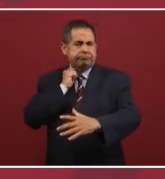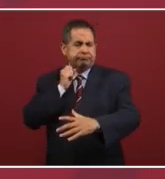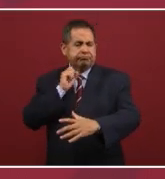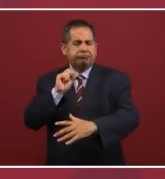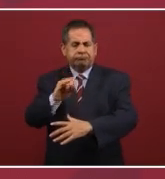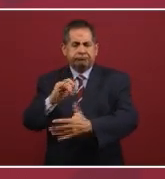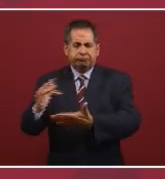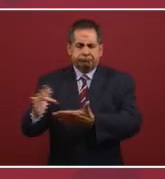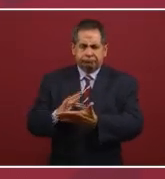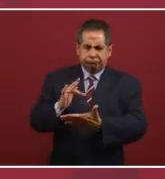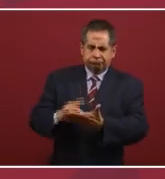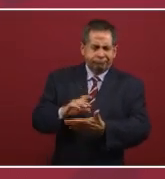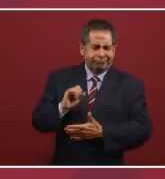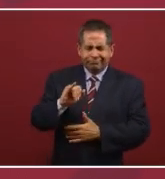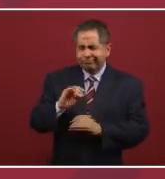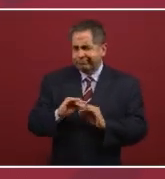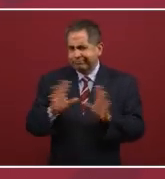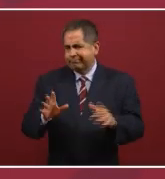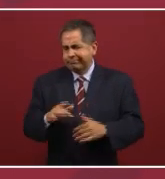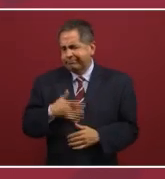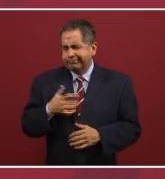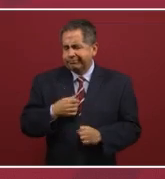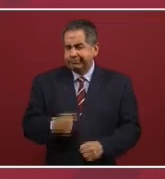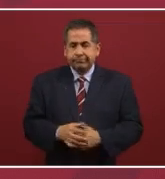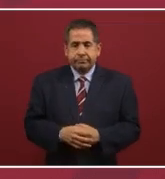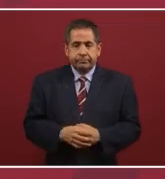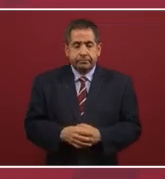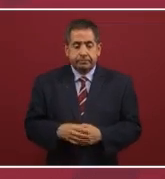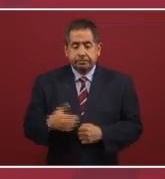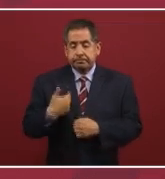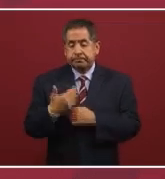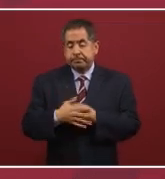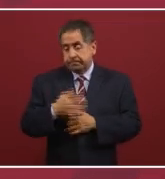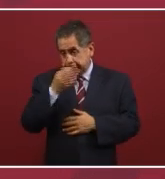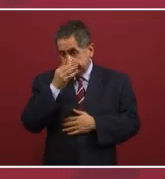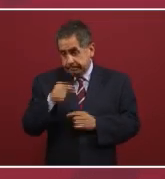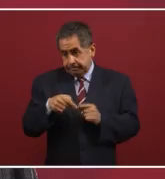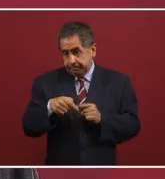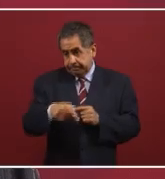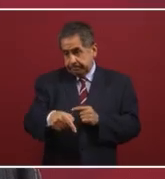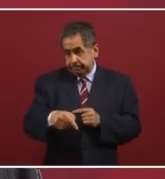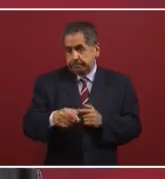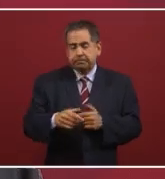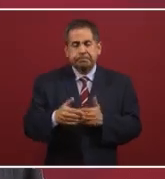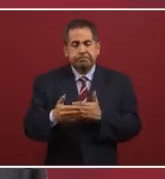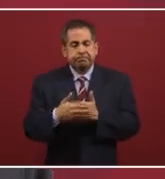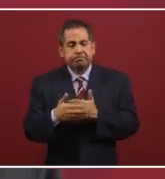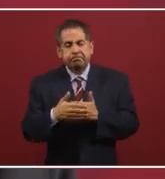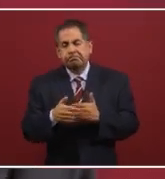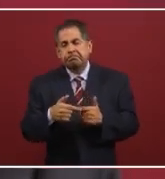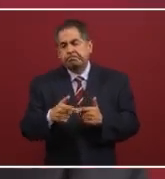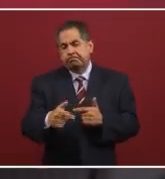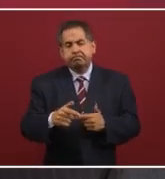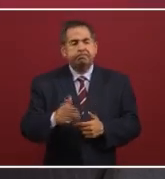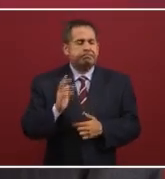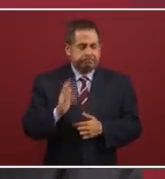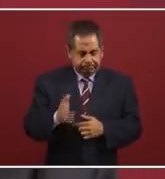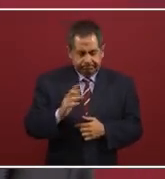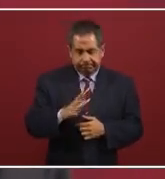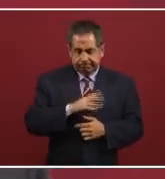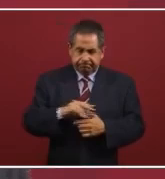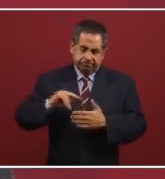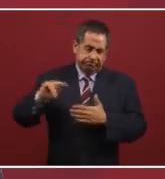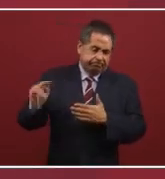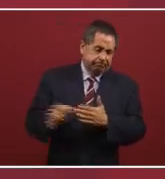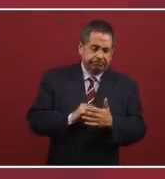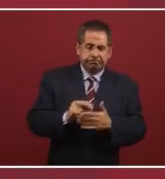senadores y que pronto se va a tener